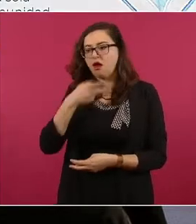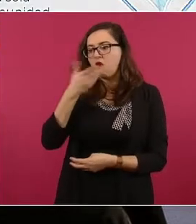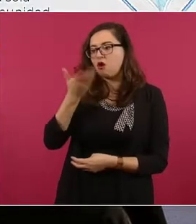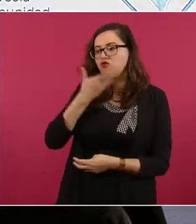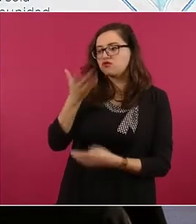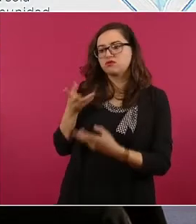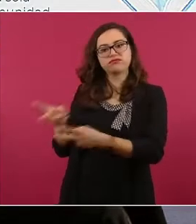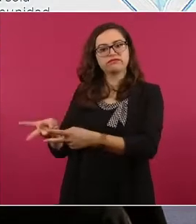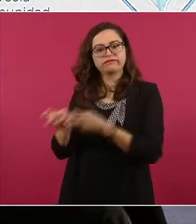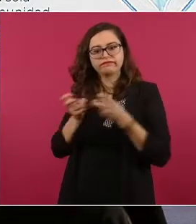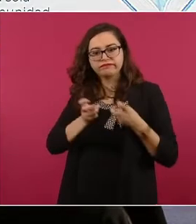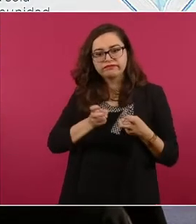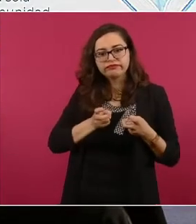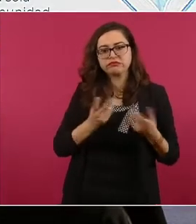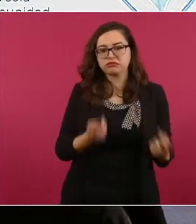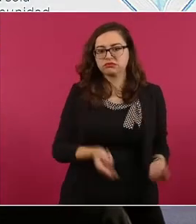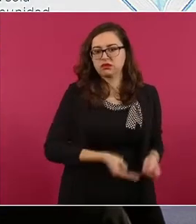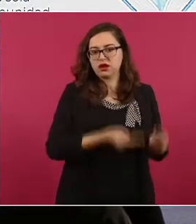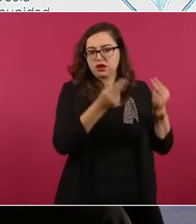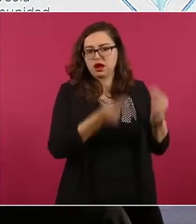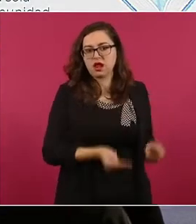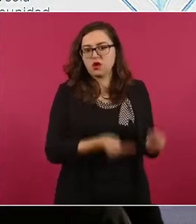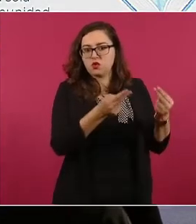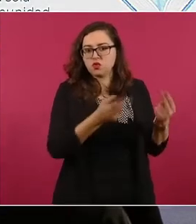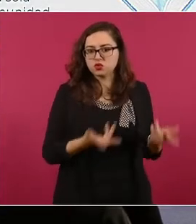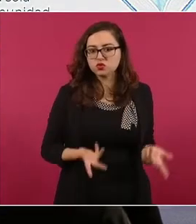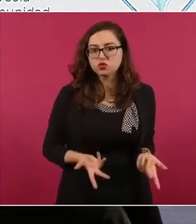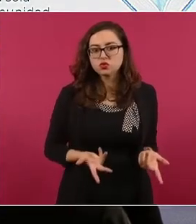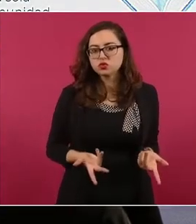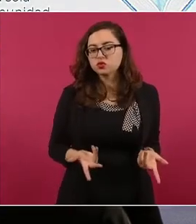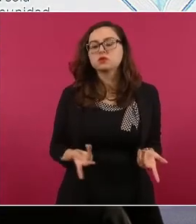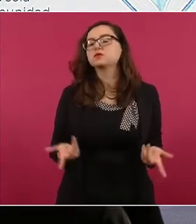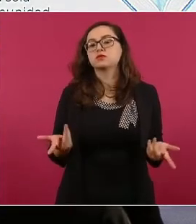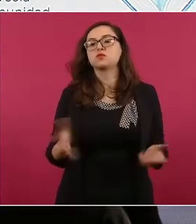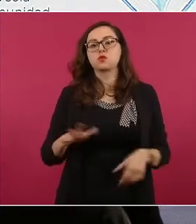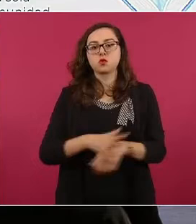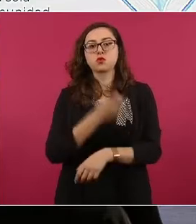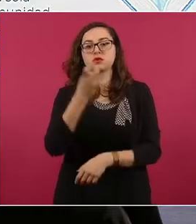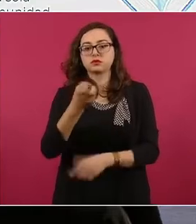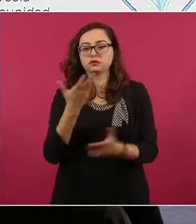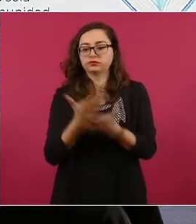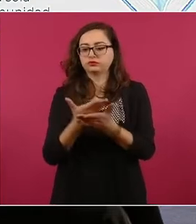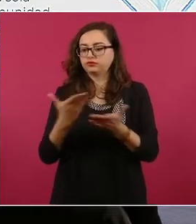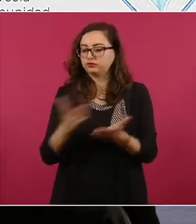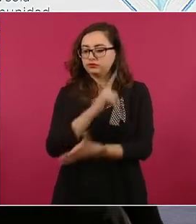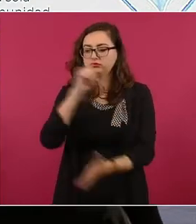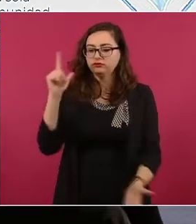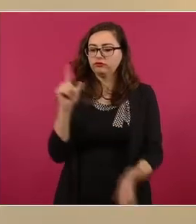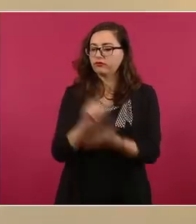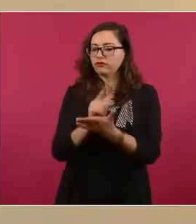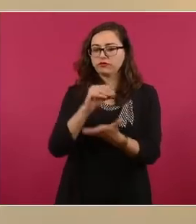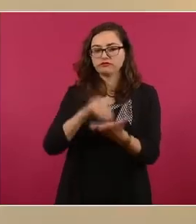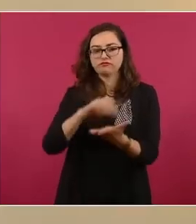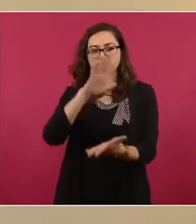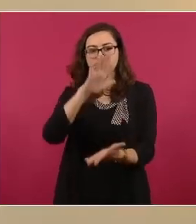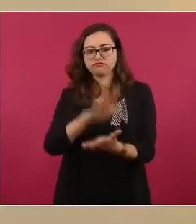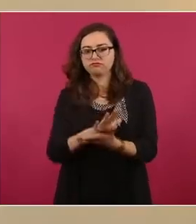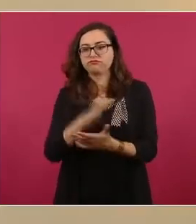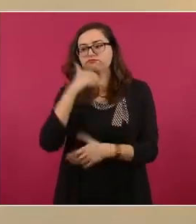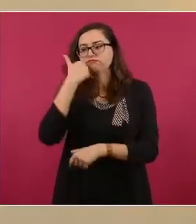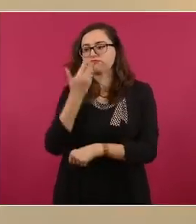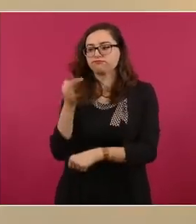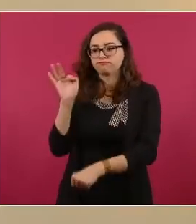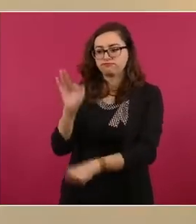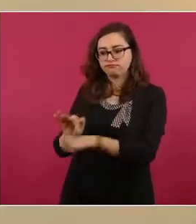vemos que también en esta primera Ley General de Humanidades, Ciencias, Tecnologías e Innovación,